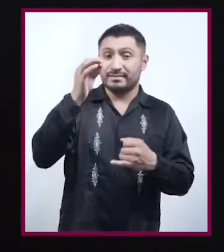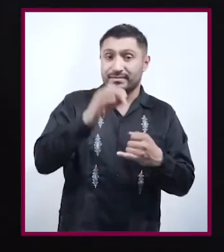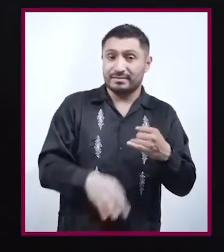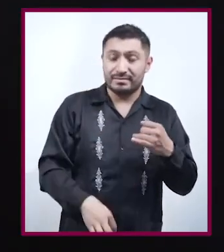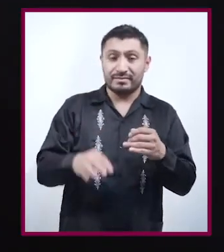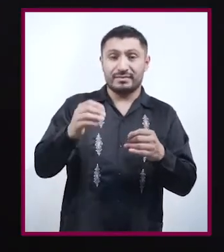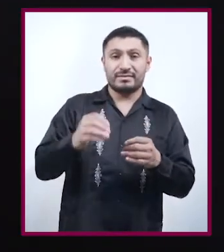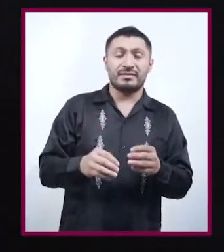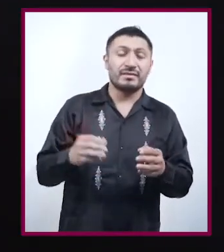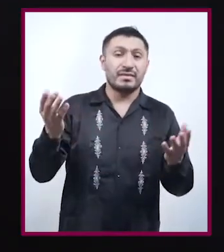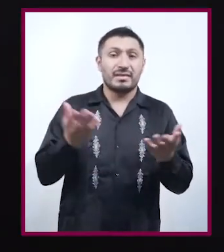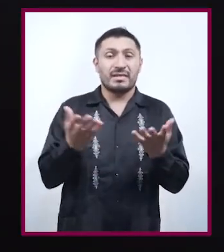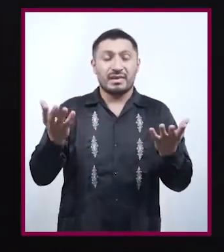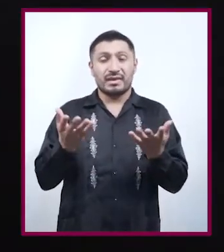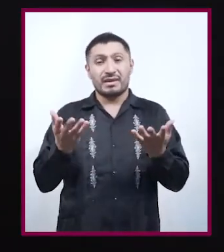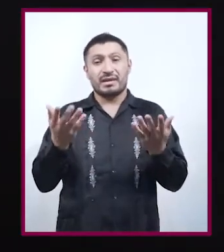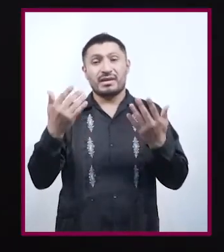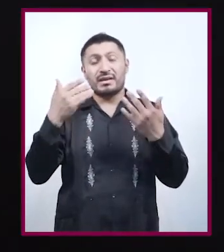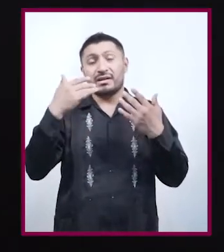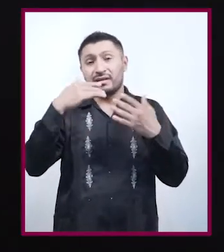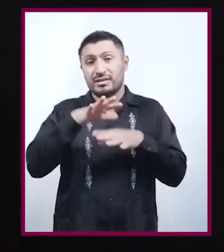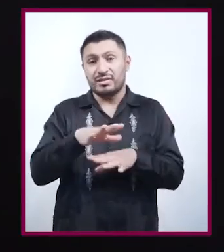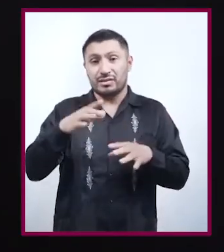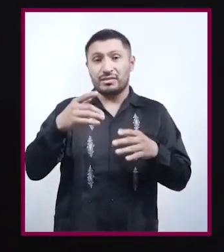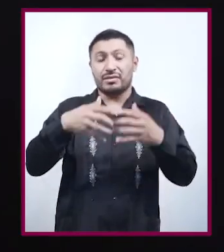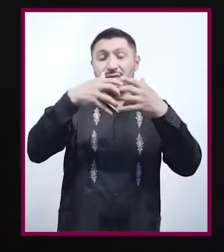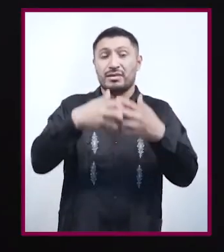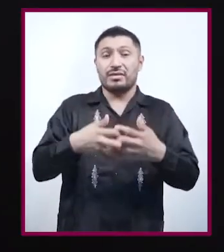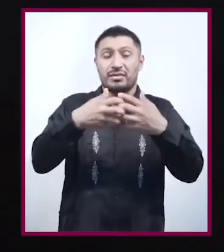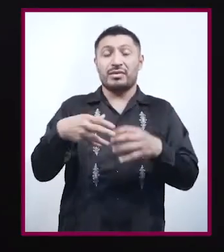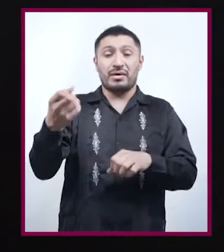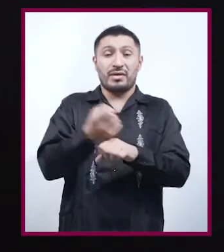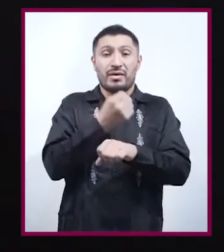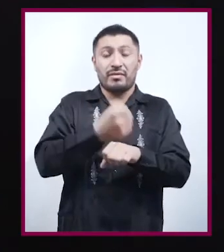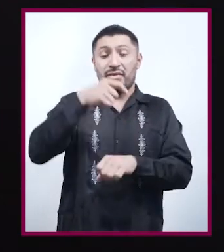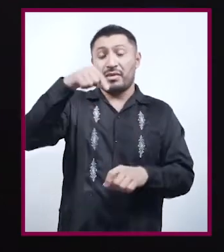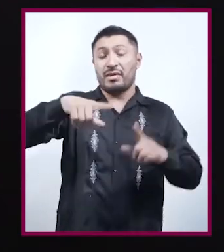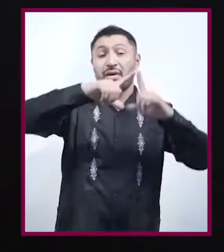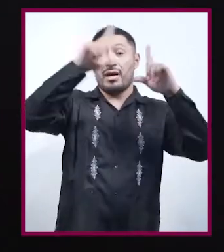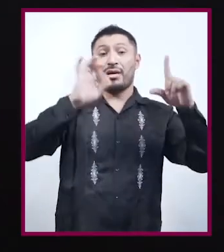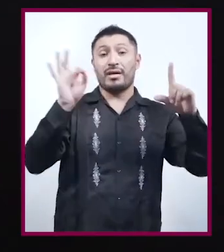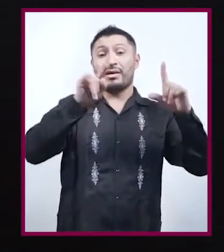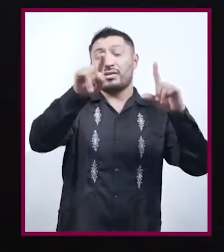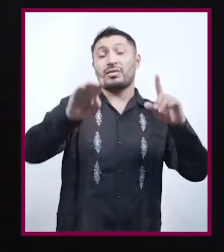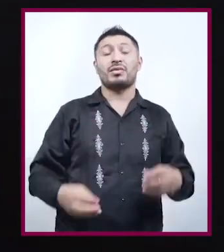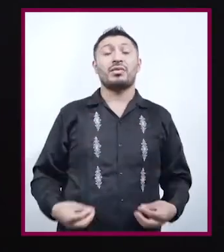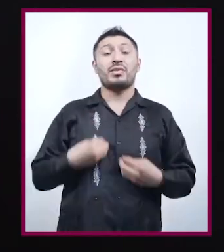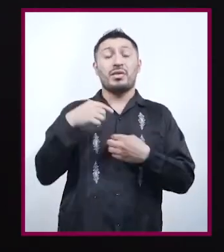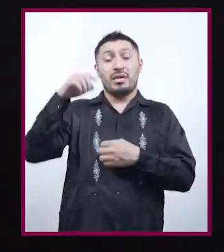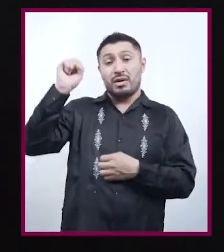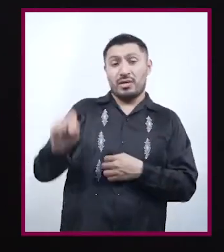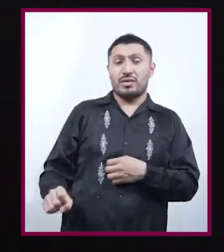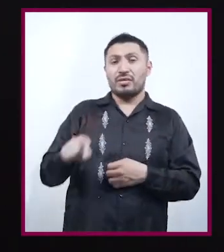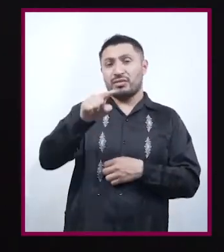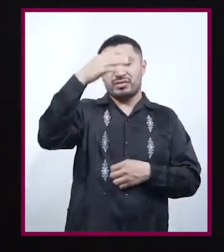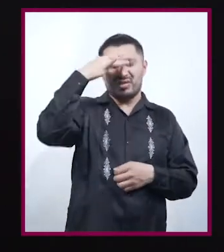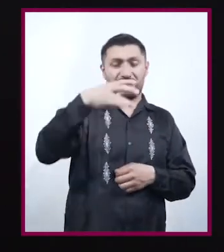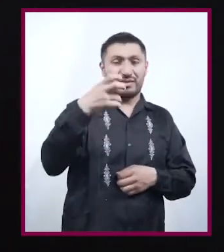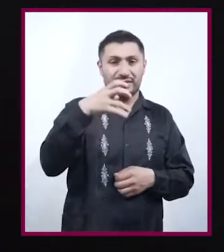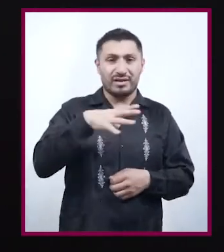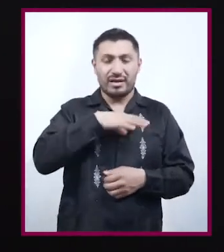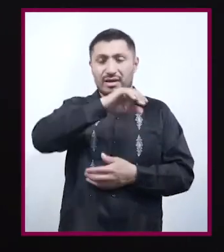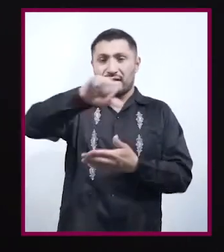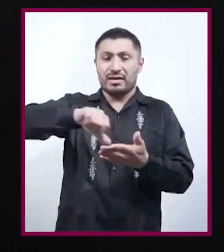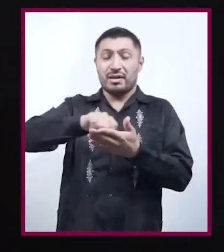último, hablemos brevemente de la industria del calzado en nuestra hermosa República Mexicana. Si vives en el Bajío, seguro sabes que esta tiene